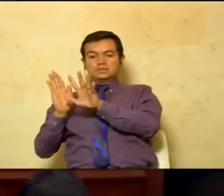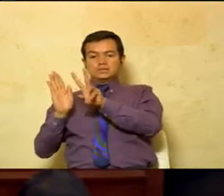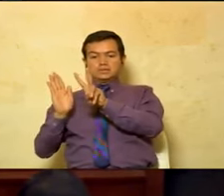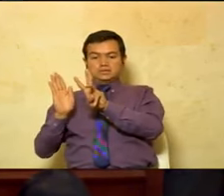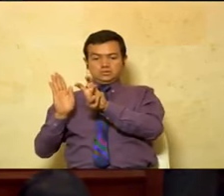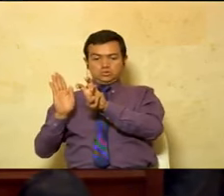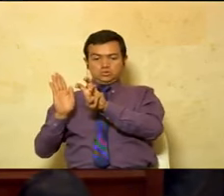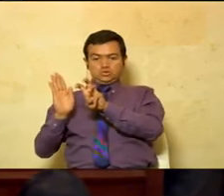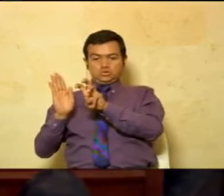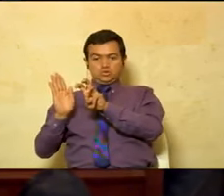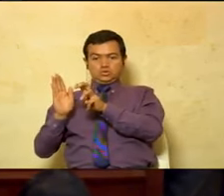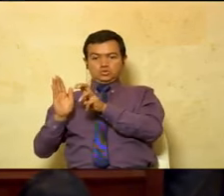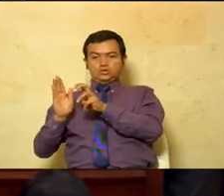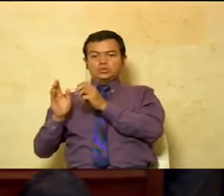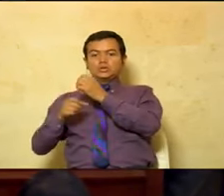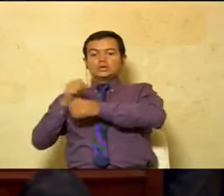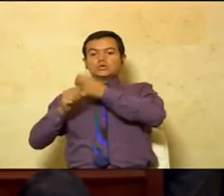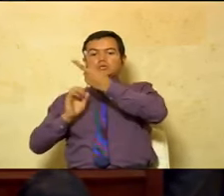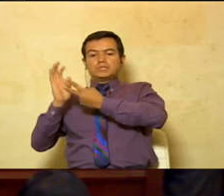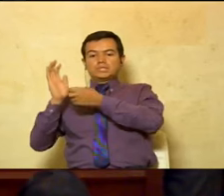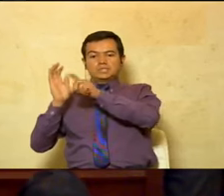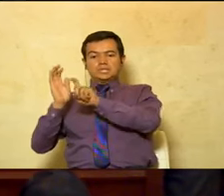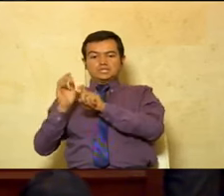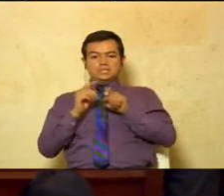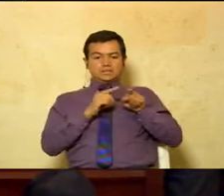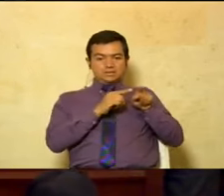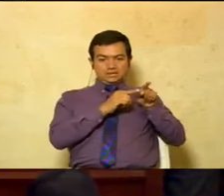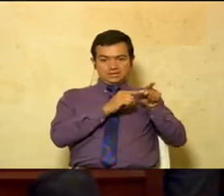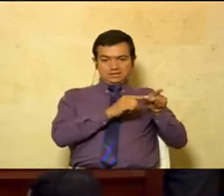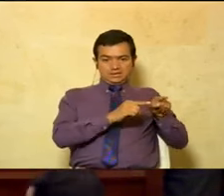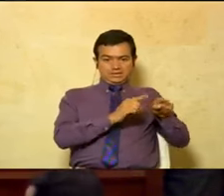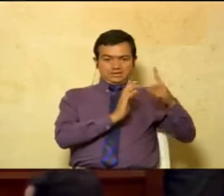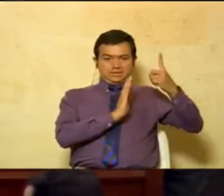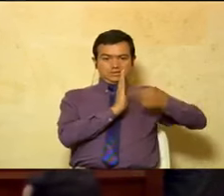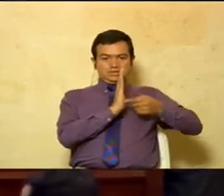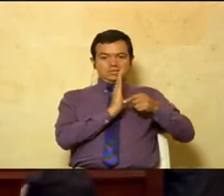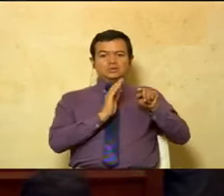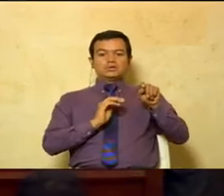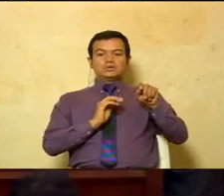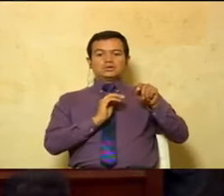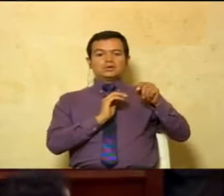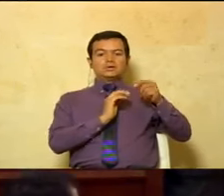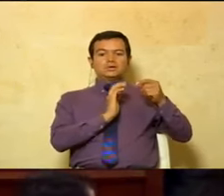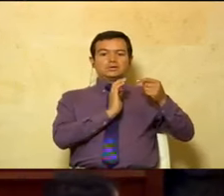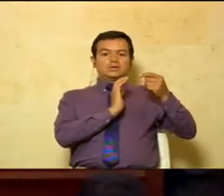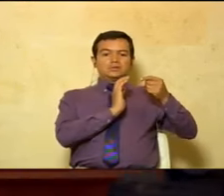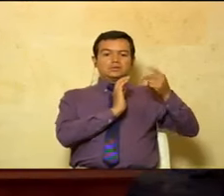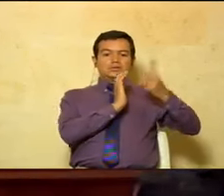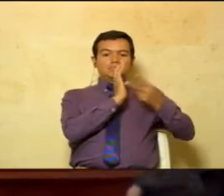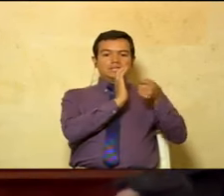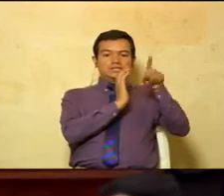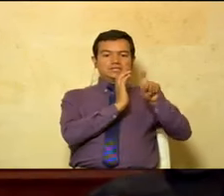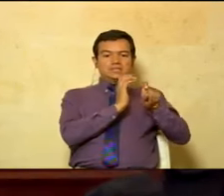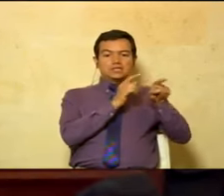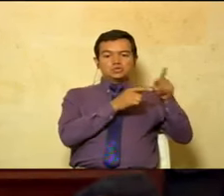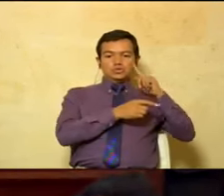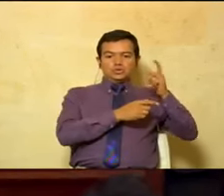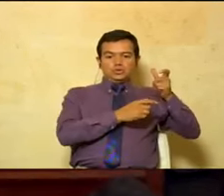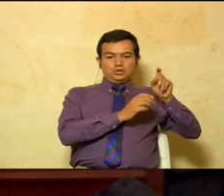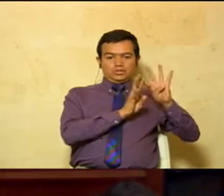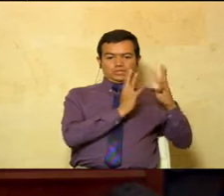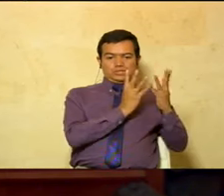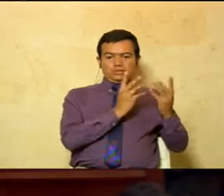cámara acumulado con el proyecto de ley número 186 de 2016 cámara proyecto de ley